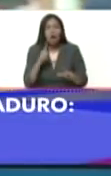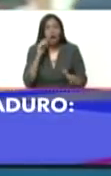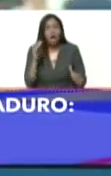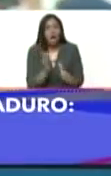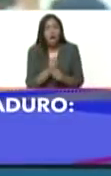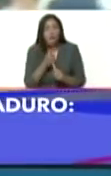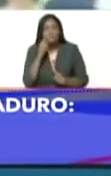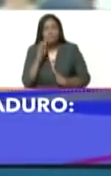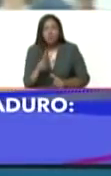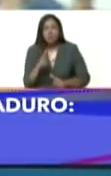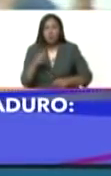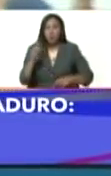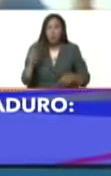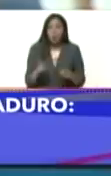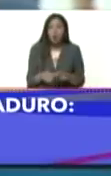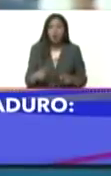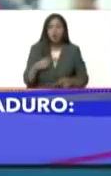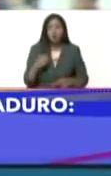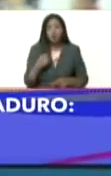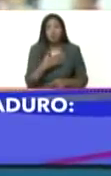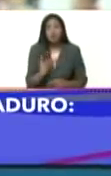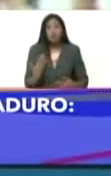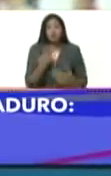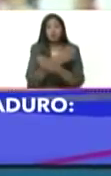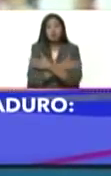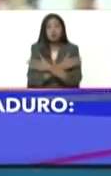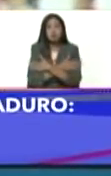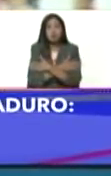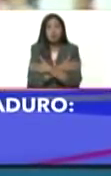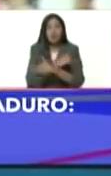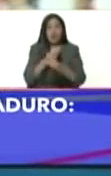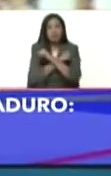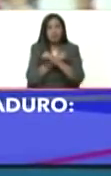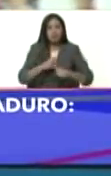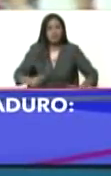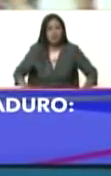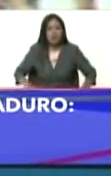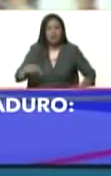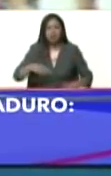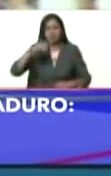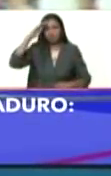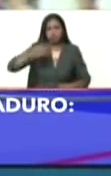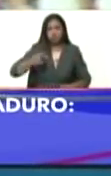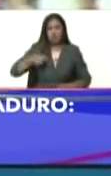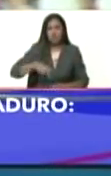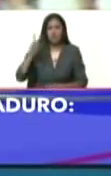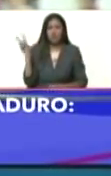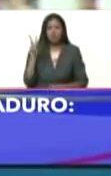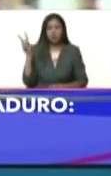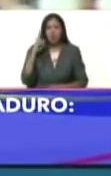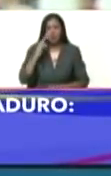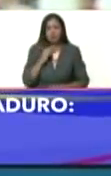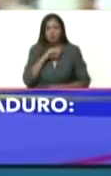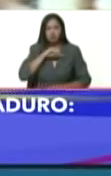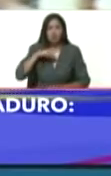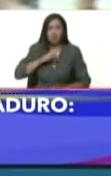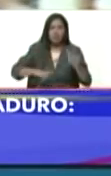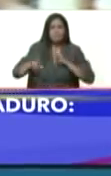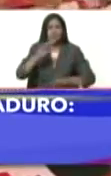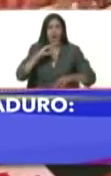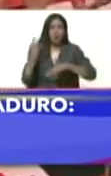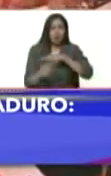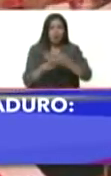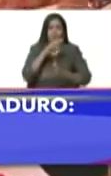masa. Quiero felicitar a la Fuerza Armada Nacional Bolivariana de nuestra amada